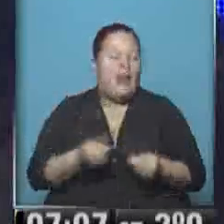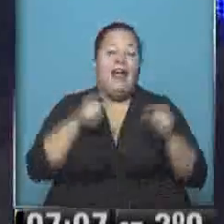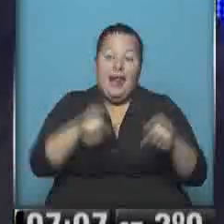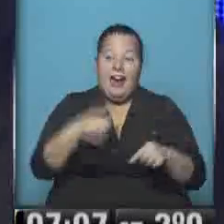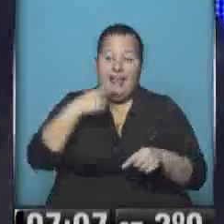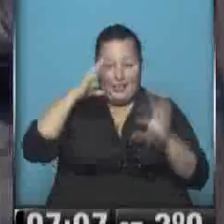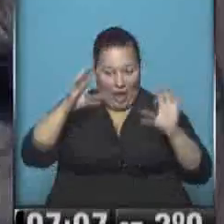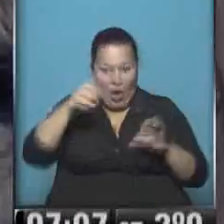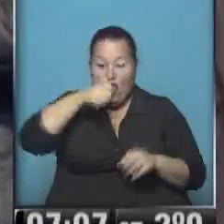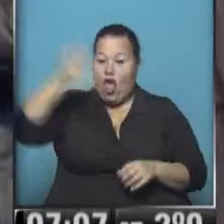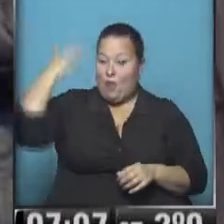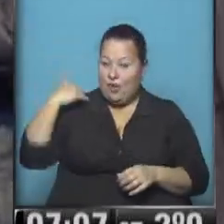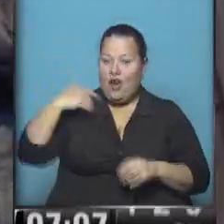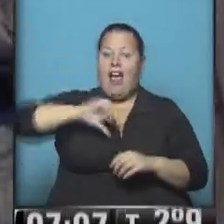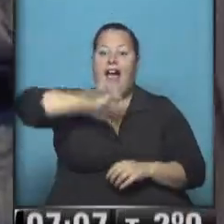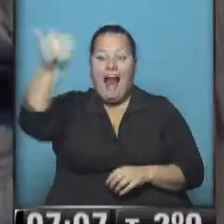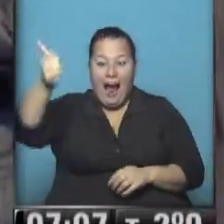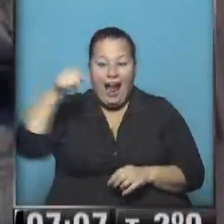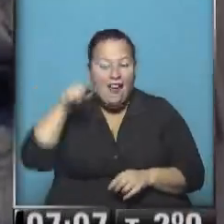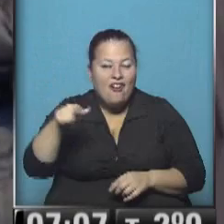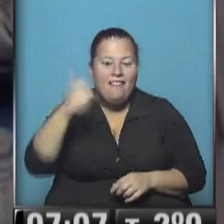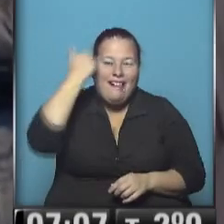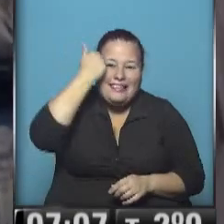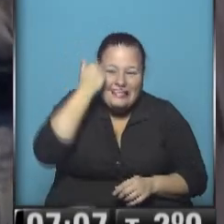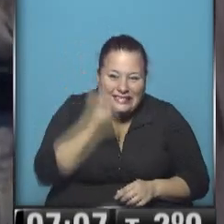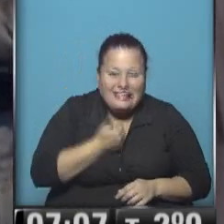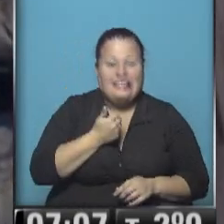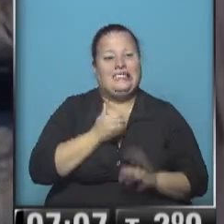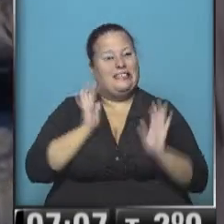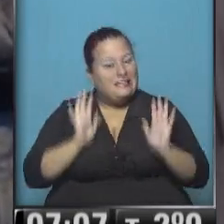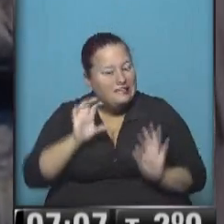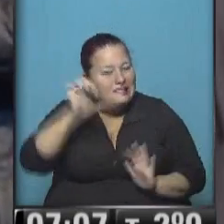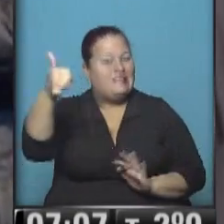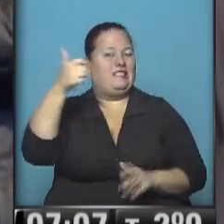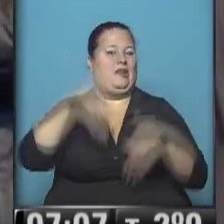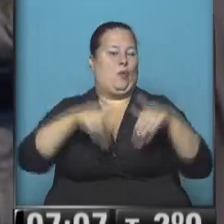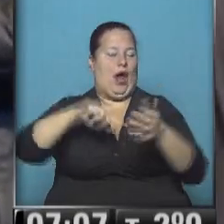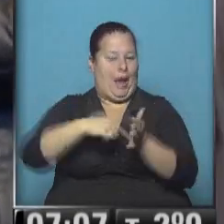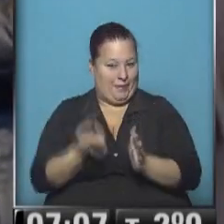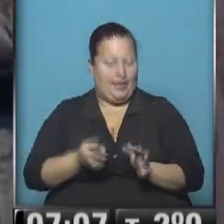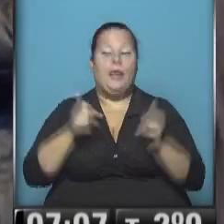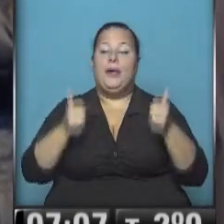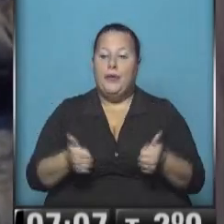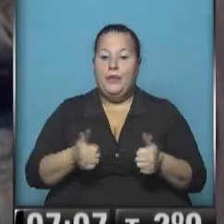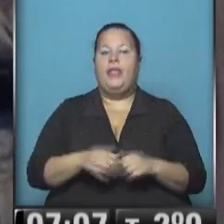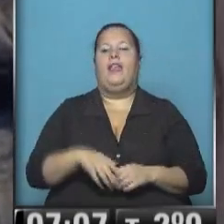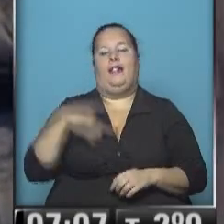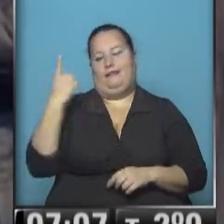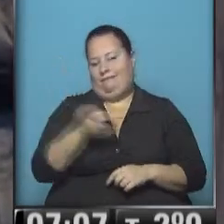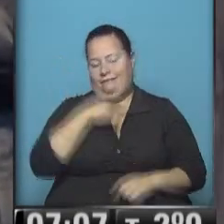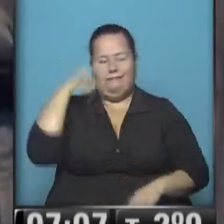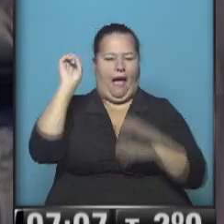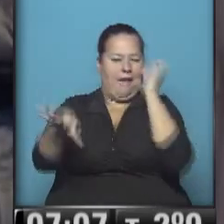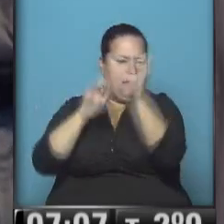que dijo, ¿se acuerdan? El domingo, después de ganar ahí, por un margen apretado, las elecciones en la ciudad. Bien, no se hicieron esperar entonces